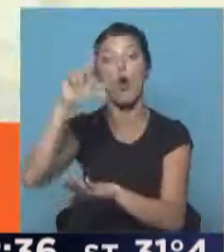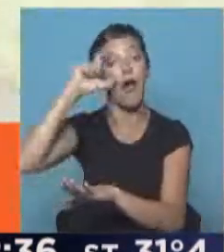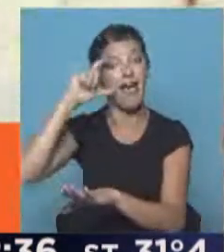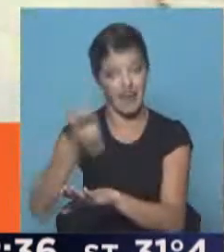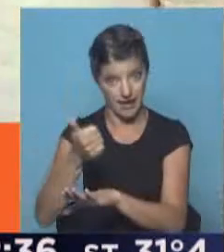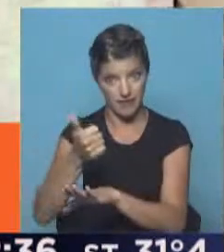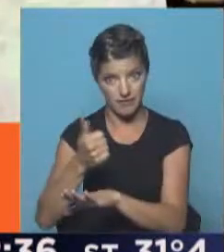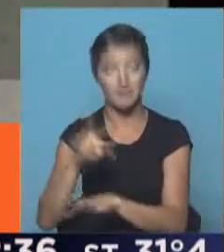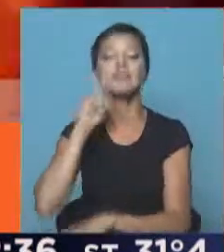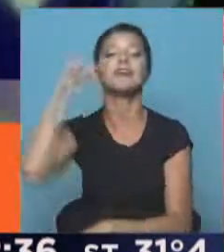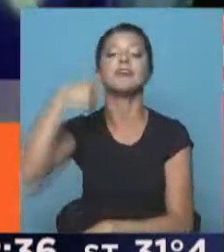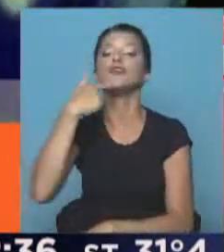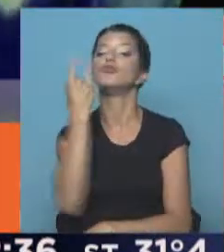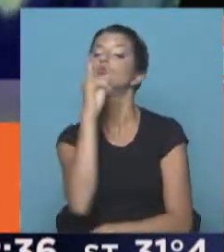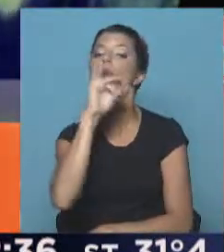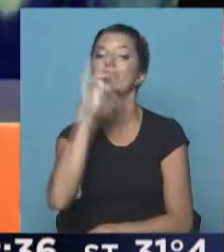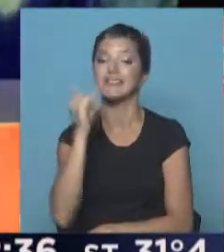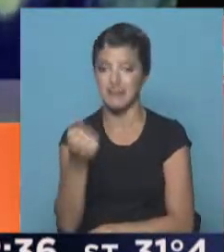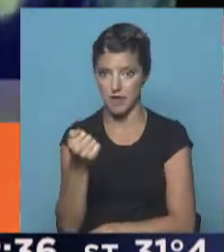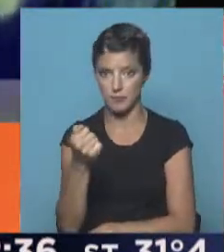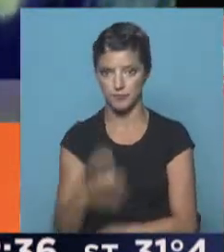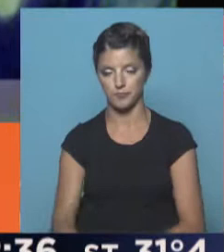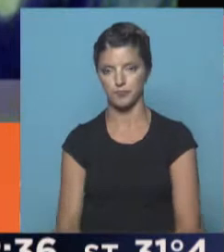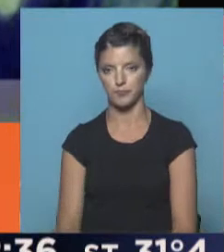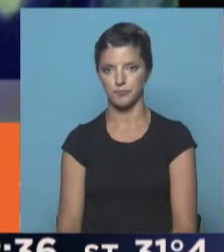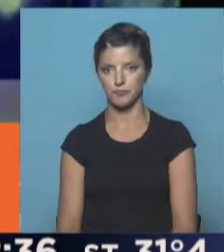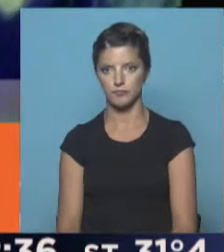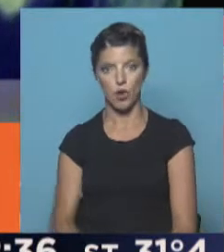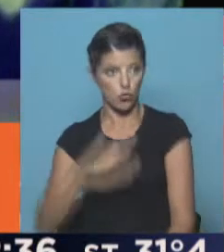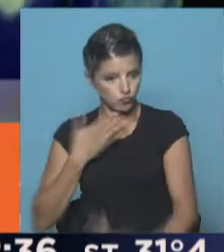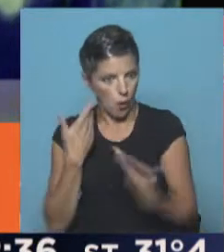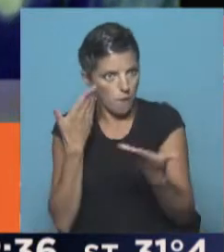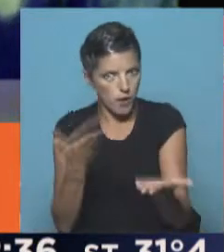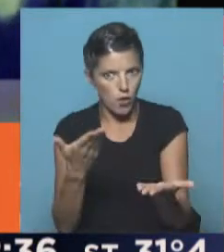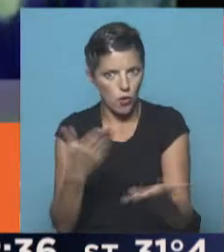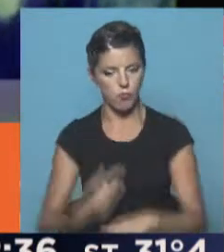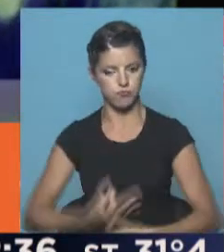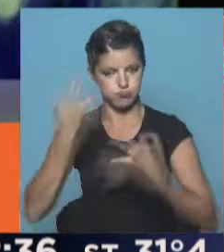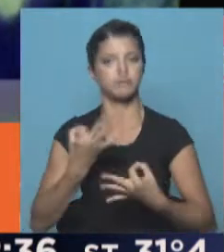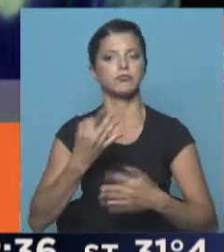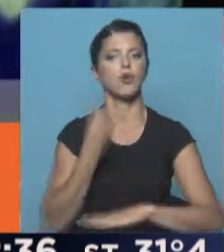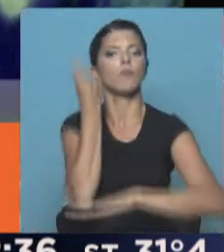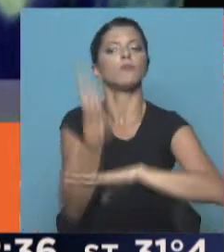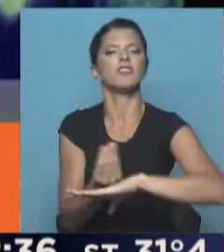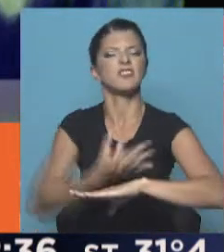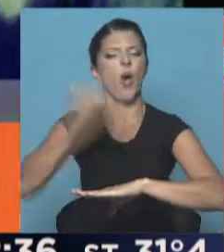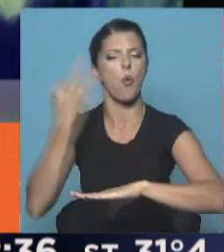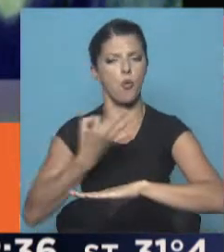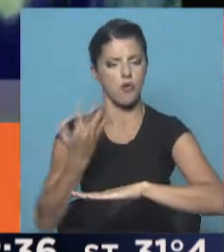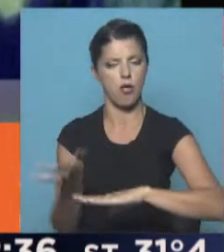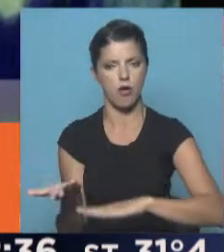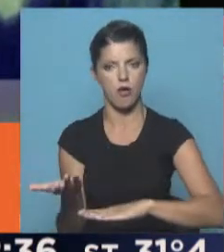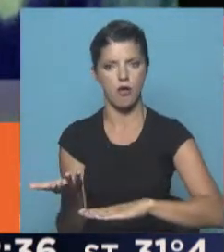insulza que yo le ofrezco a chile un liderazgo seguro una conducción segura una conducción